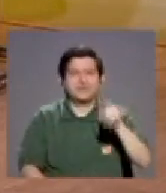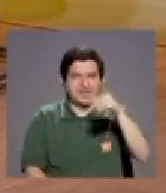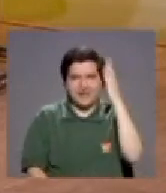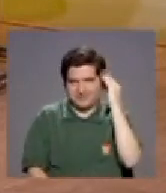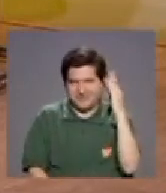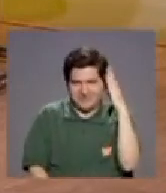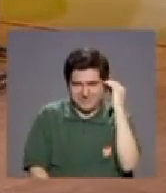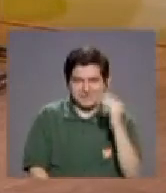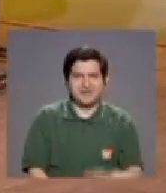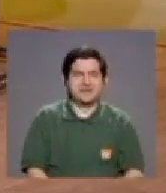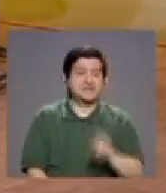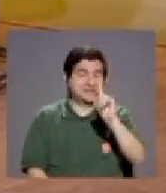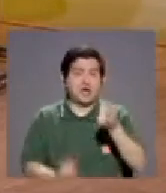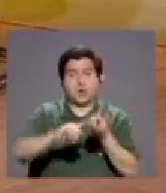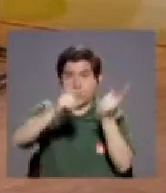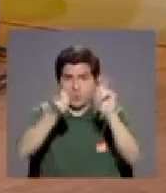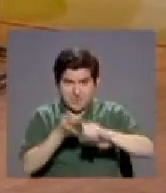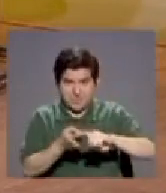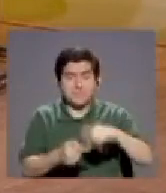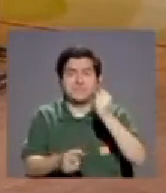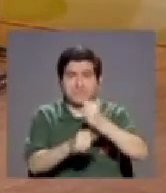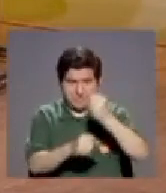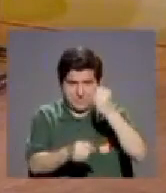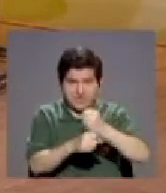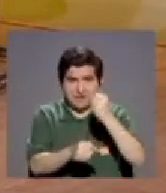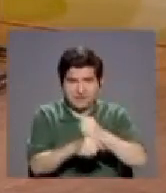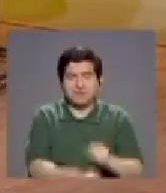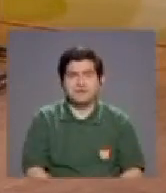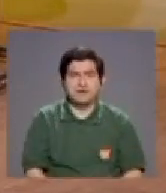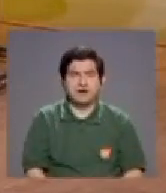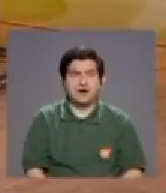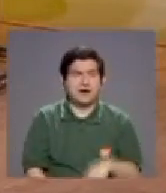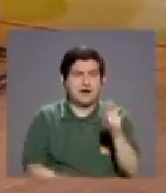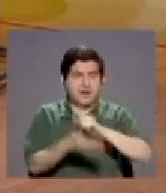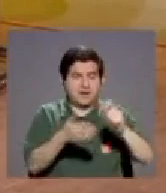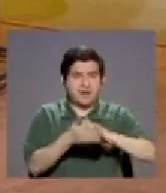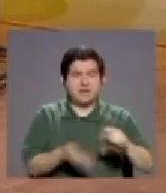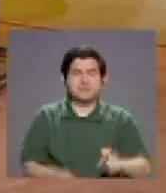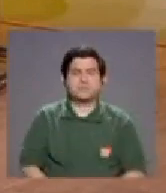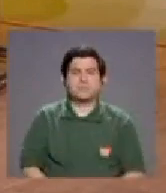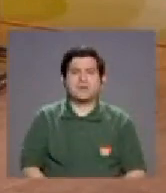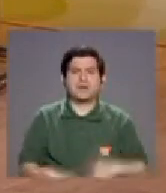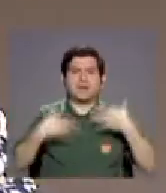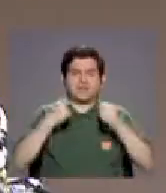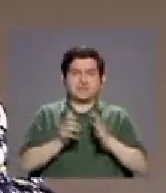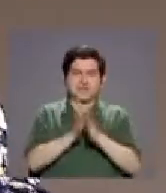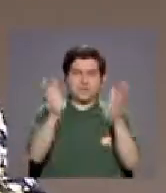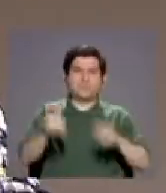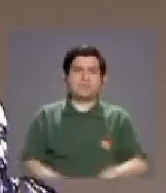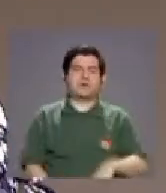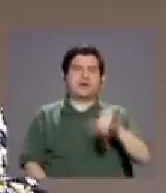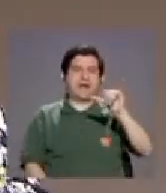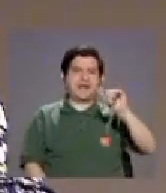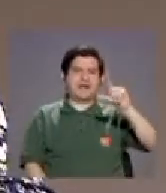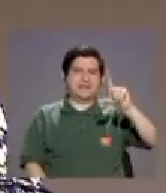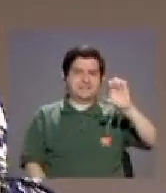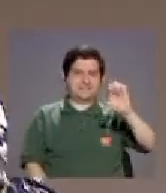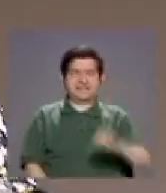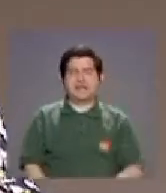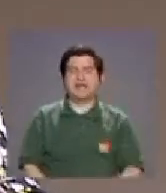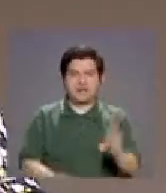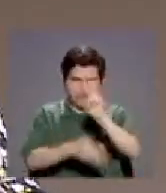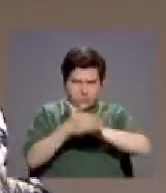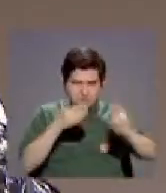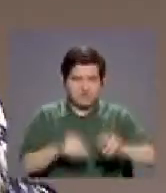anécdota, tengo un amigo que trabaja en la Escuela de Salud Pública de la Universidad de Yale, es economista